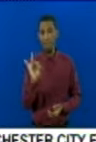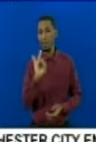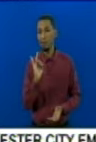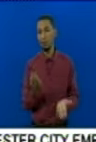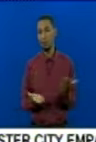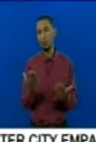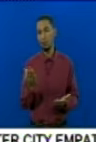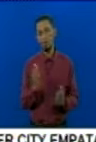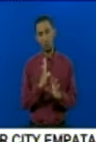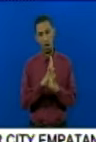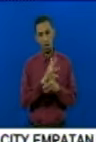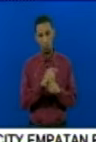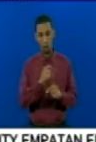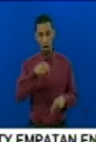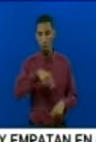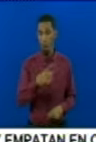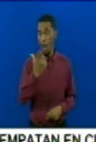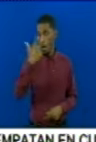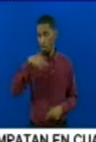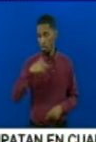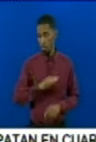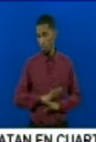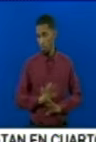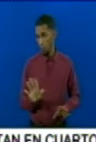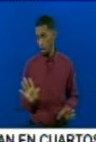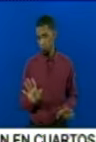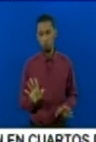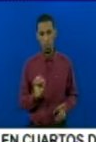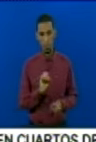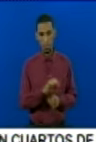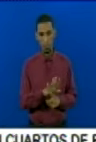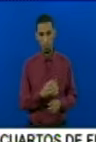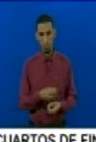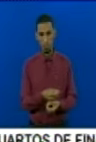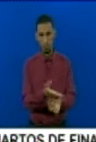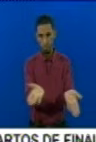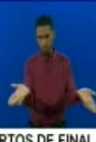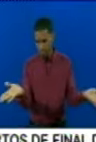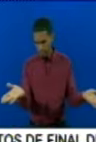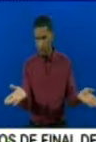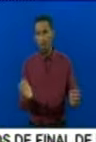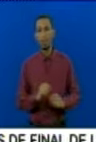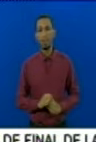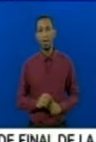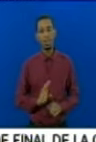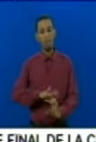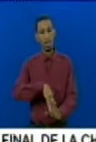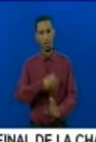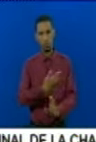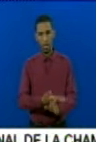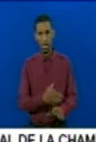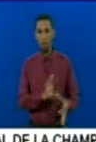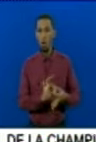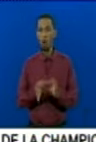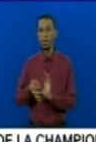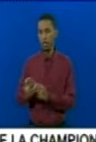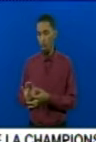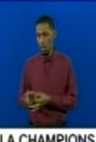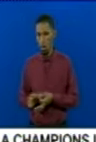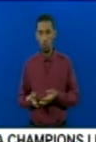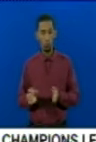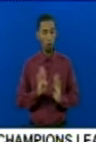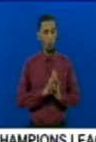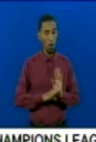este mes de abril están ya liberadas. De todos modos, Juan Carlos, el coordinador que atiende los